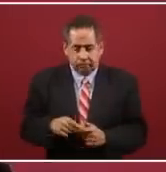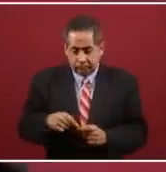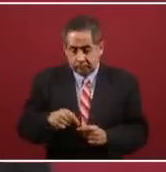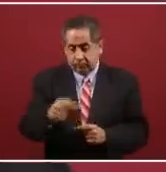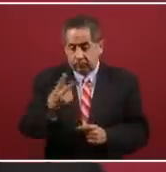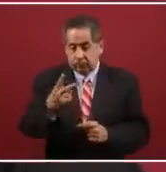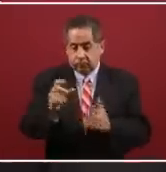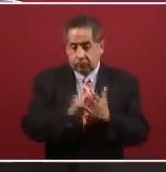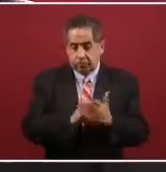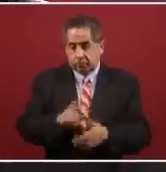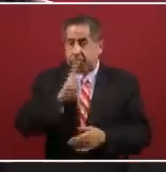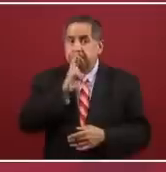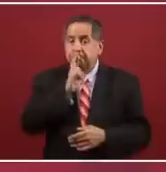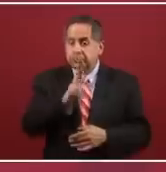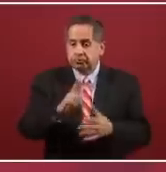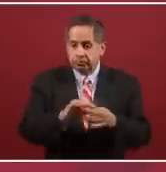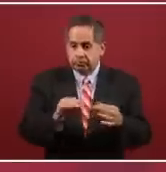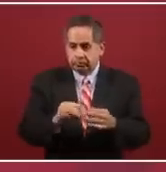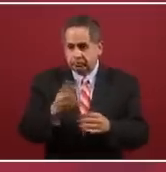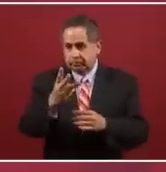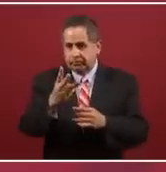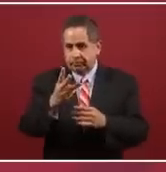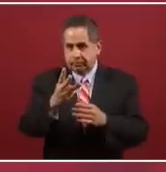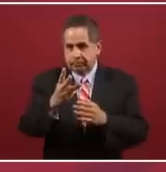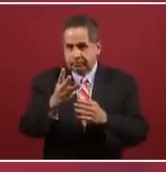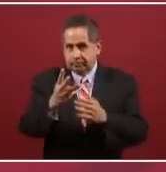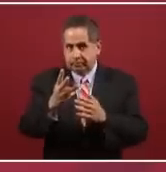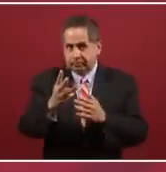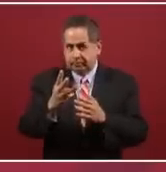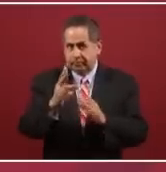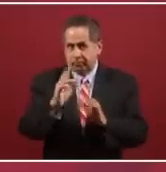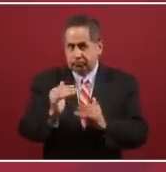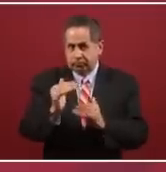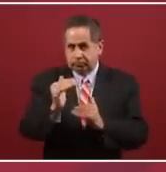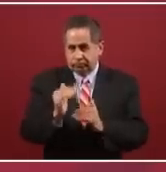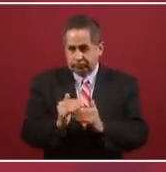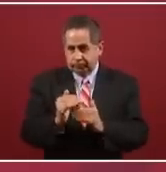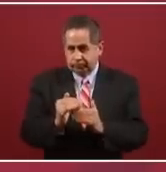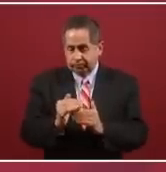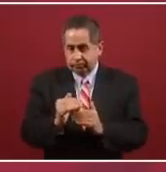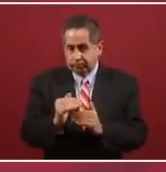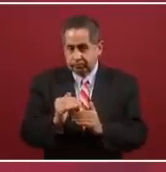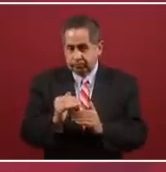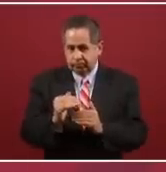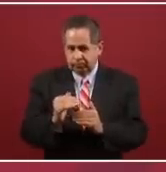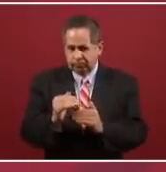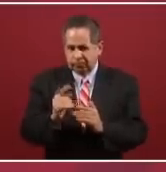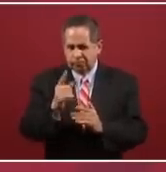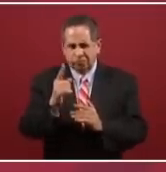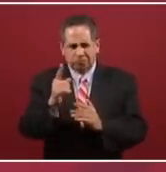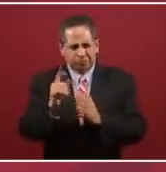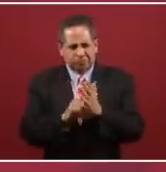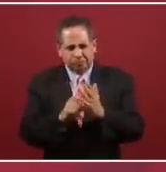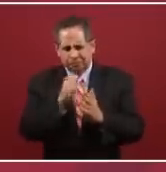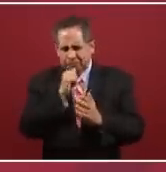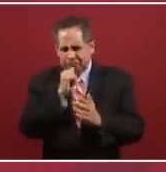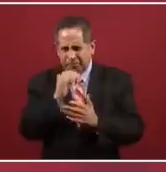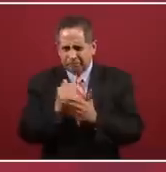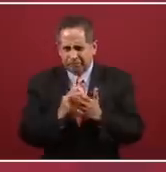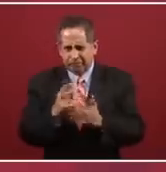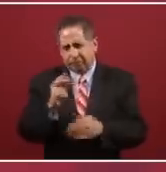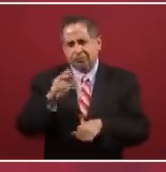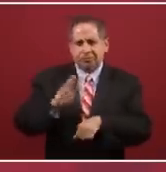2 meses, porque eran 3, pero ya llevamos como 1 cuando se firmó el acuerdo. No, todavía. No, van